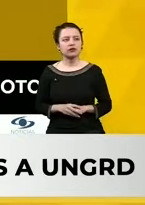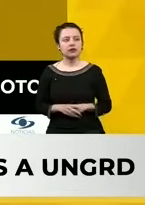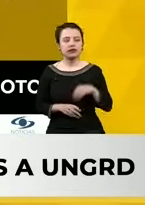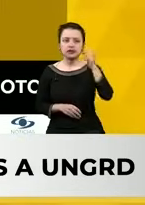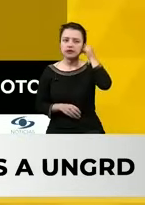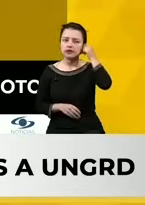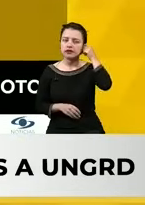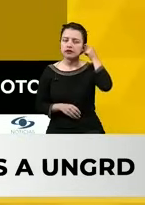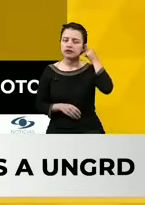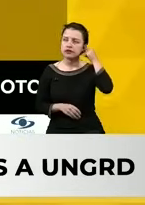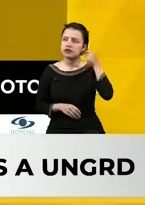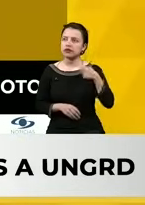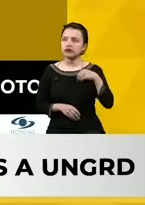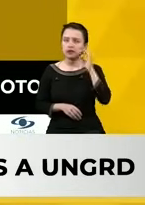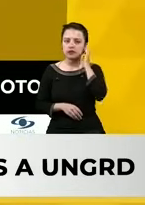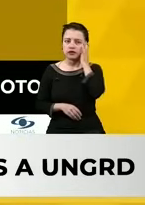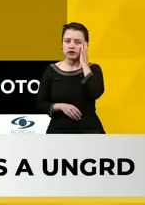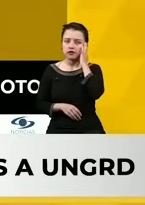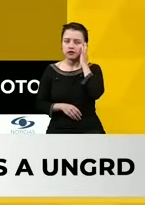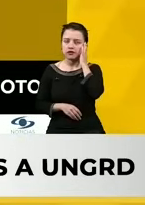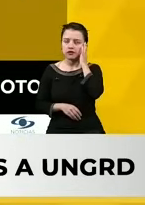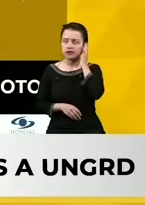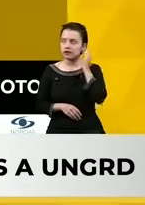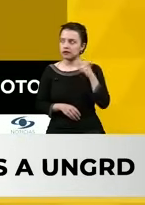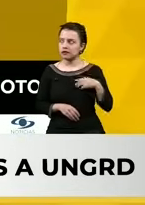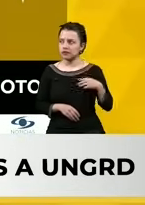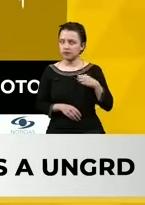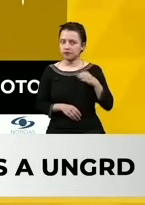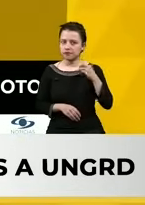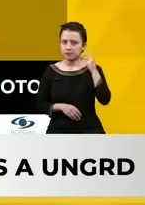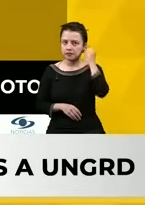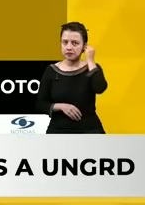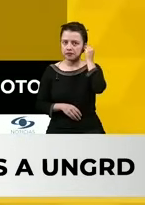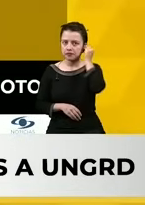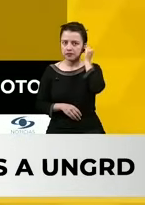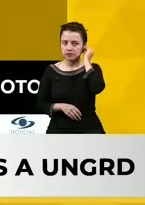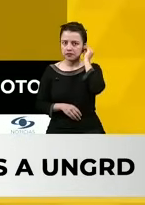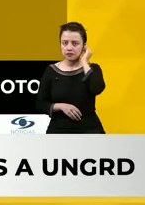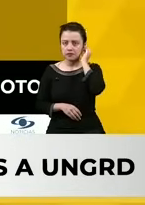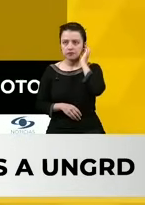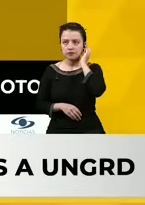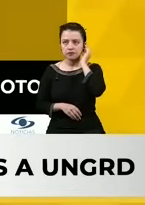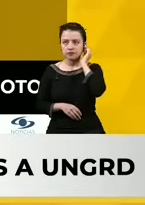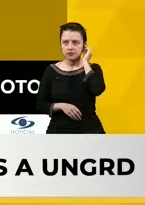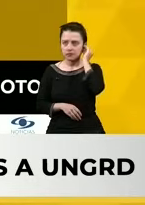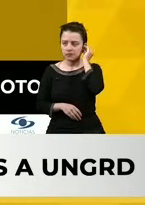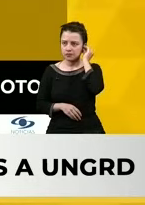Yo no participaba, yo estaba ahí porque el ministro me lo pedía, Bonilla y de la Solana.